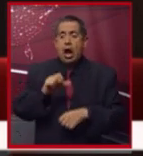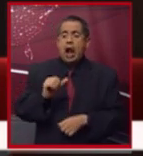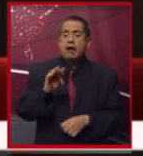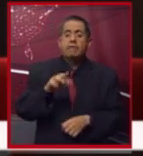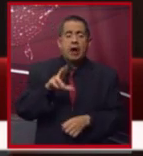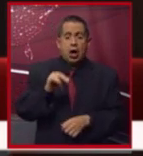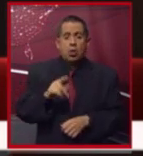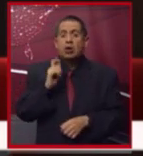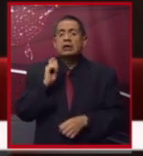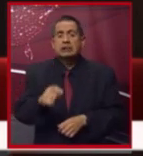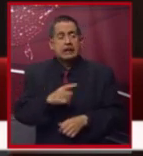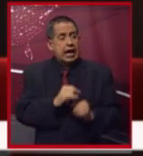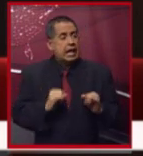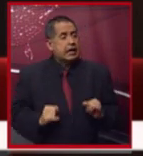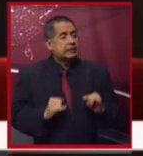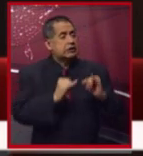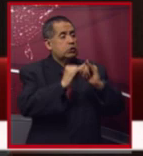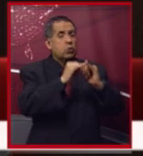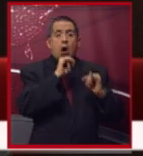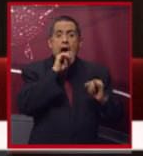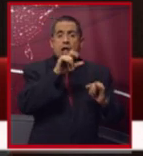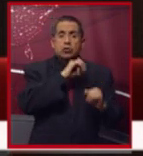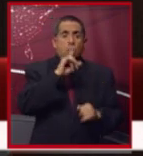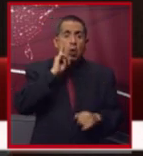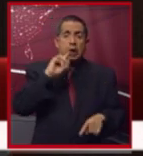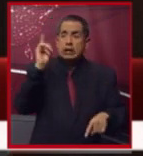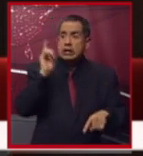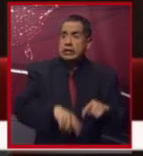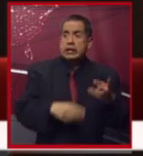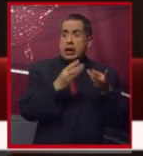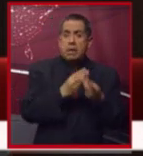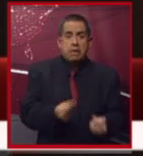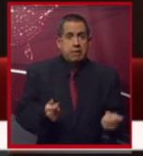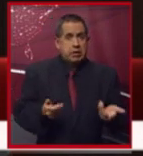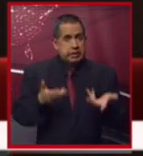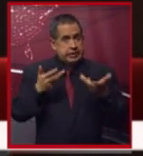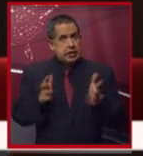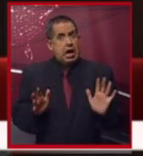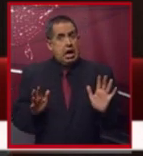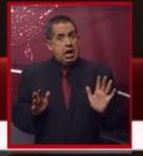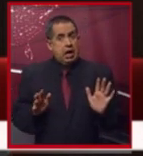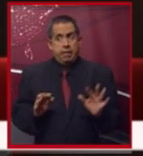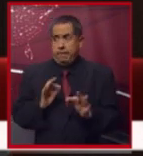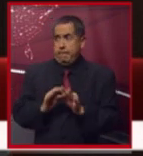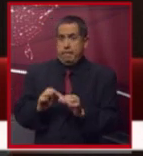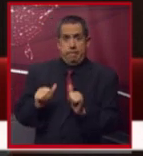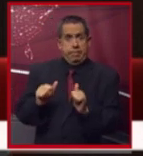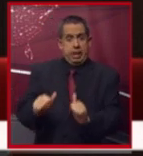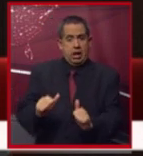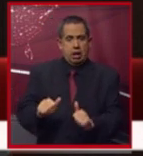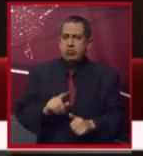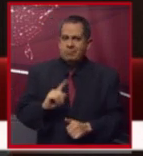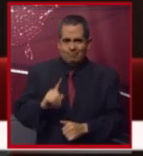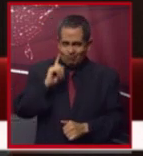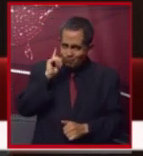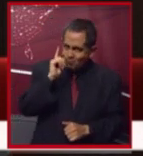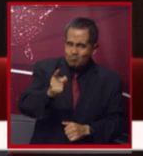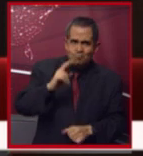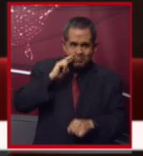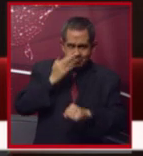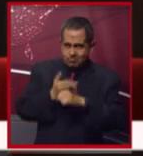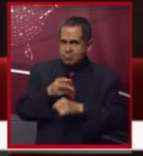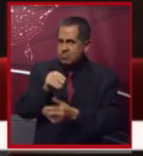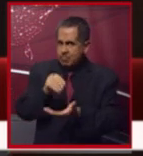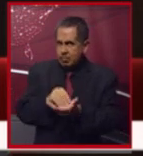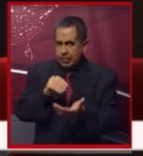que eliminando el Instituto Jalisciense de las Mujeres, el Estado se libra de la responsabilidad